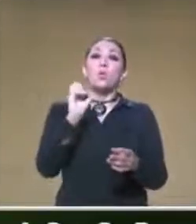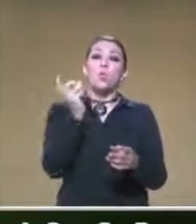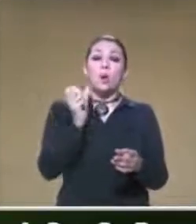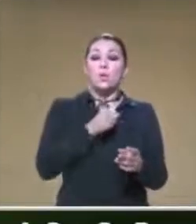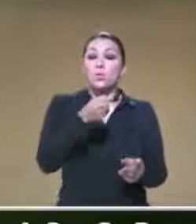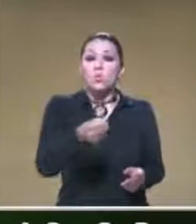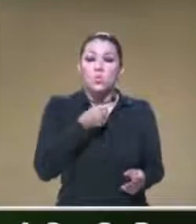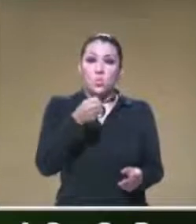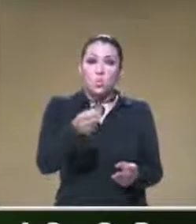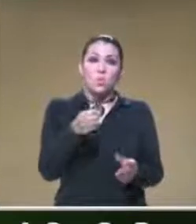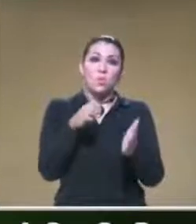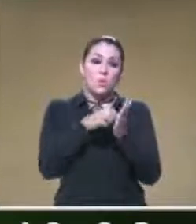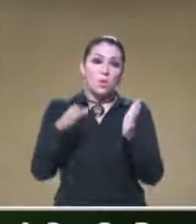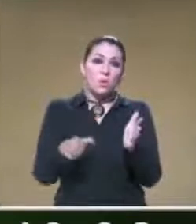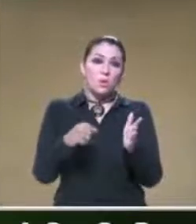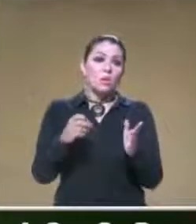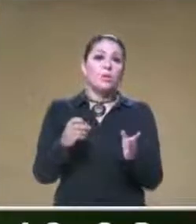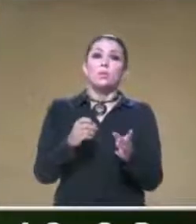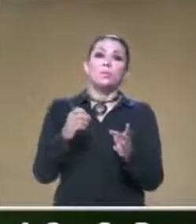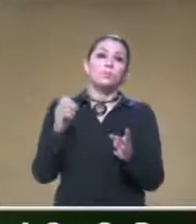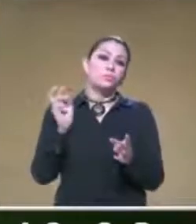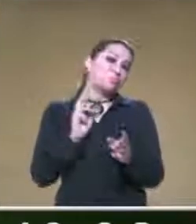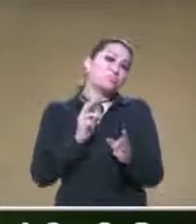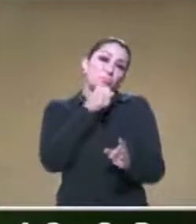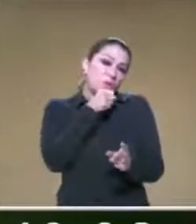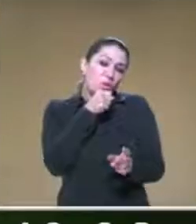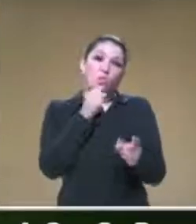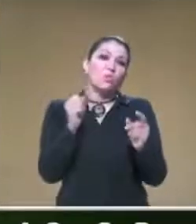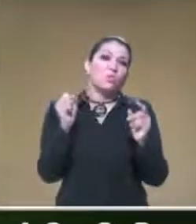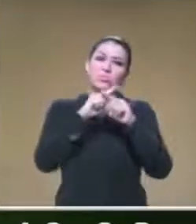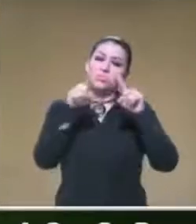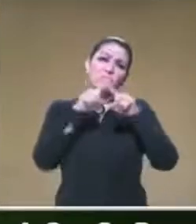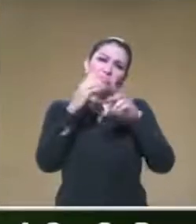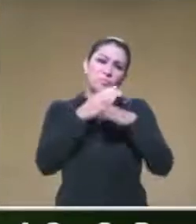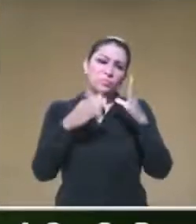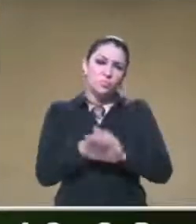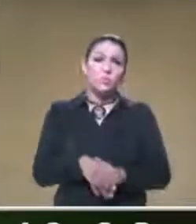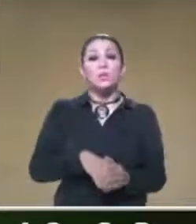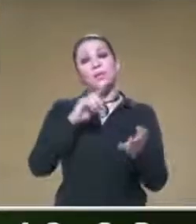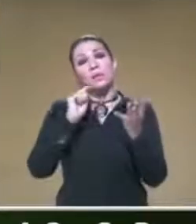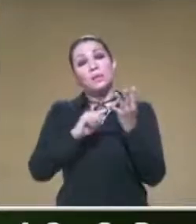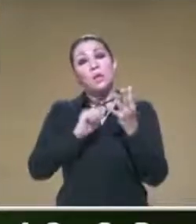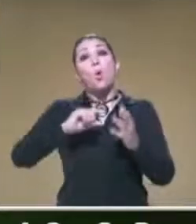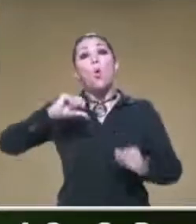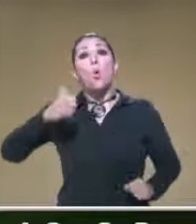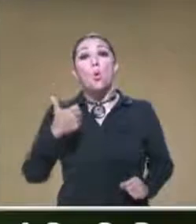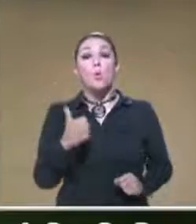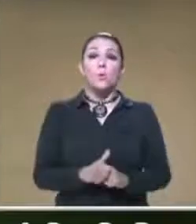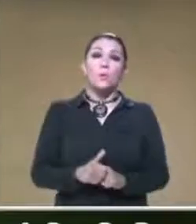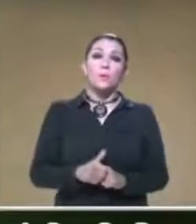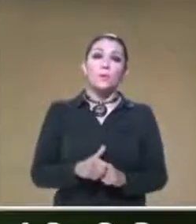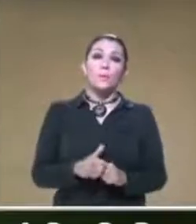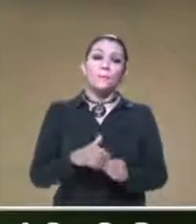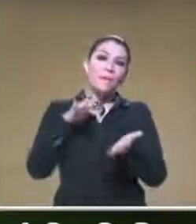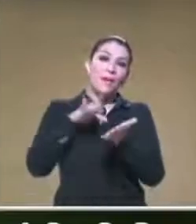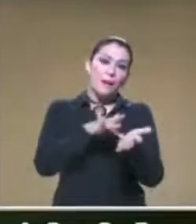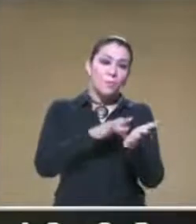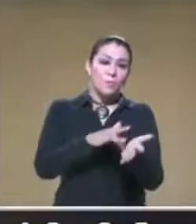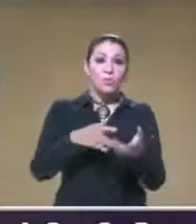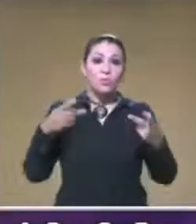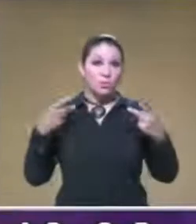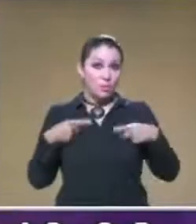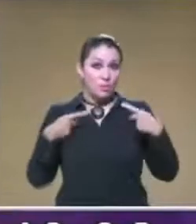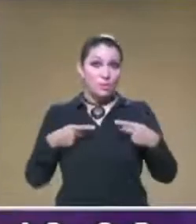un audio o un video. Y posteriormente debo tomar en cuenta solicitar el apoyo de una persona que me ayude a